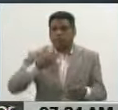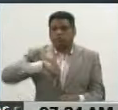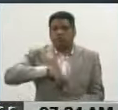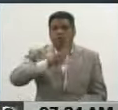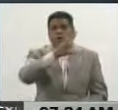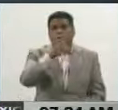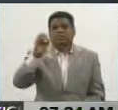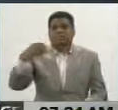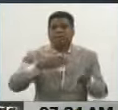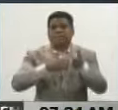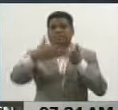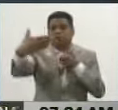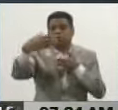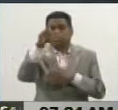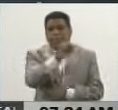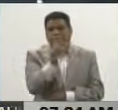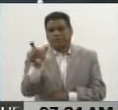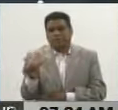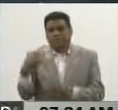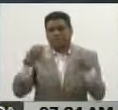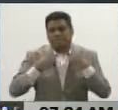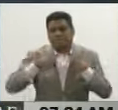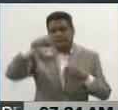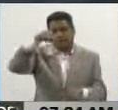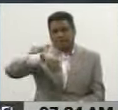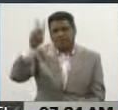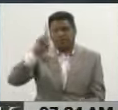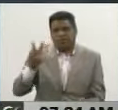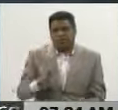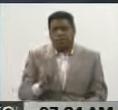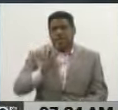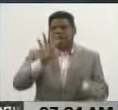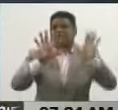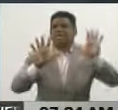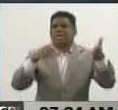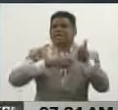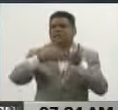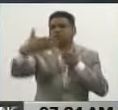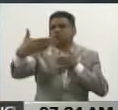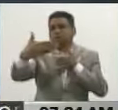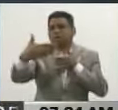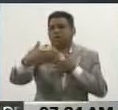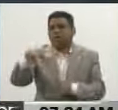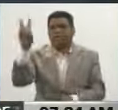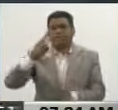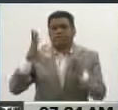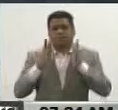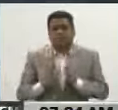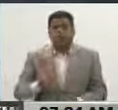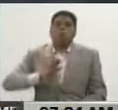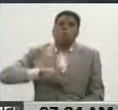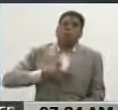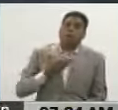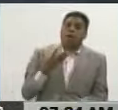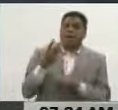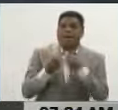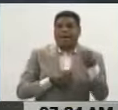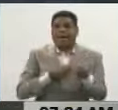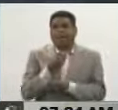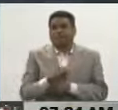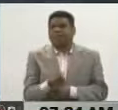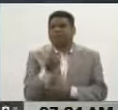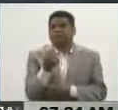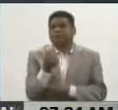millones de habitantes, de esos 30 millones, 10 millones de venezolanos y venezolanas pueden ejercer sin ningún tipo